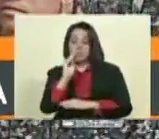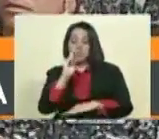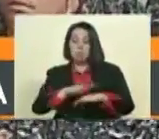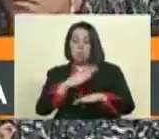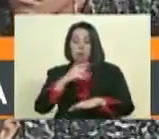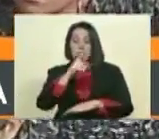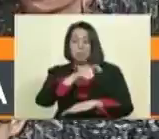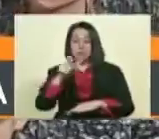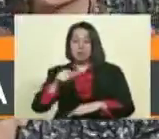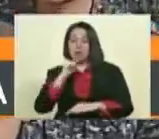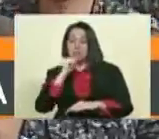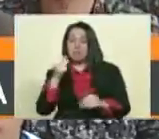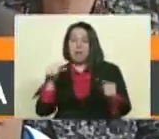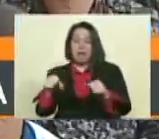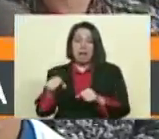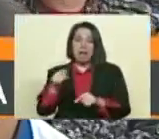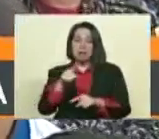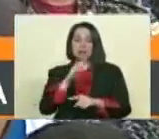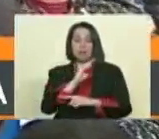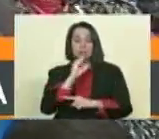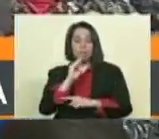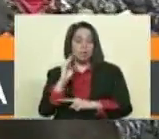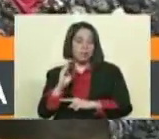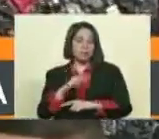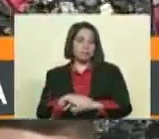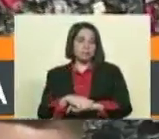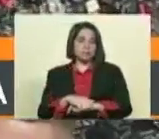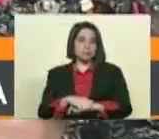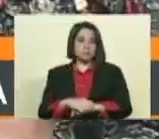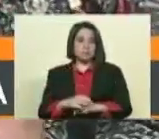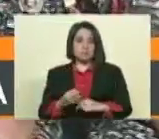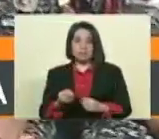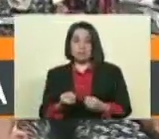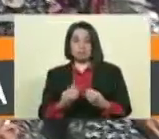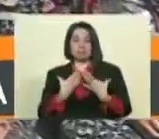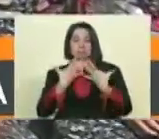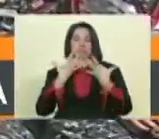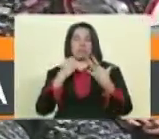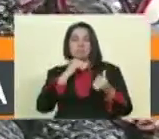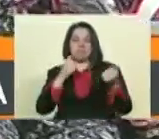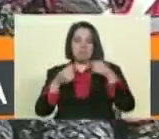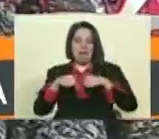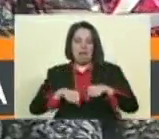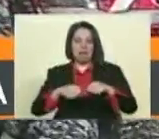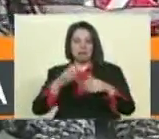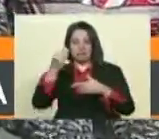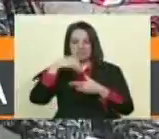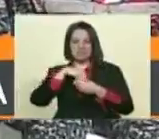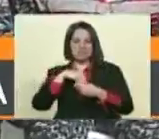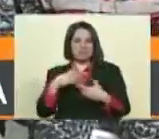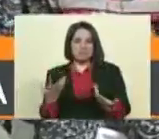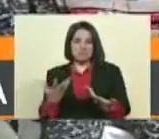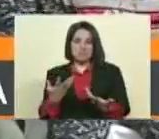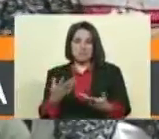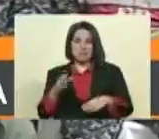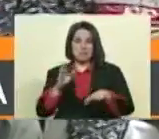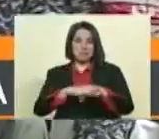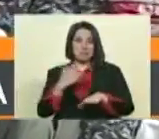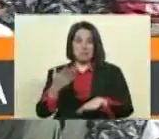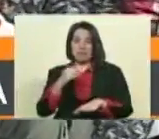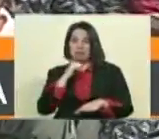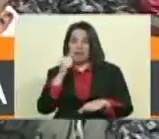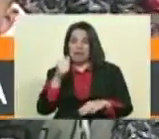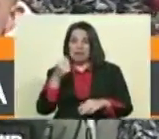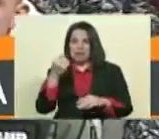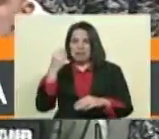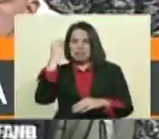maldad existe. Y se apodera de los seres humanos que tienen ambiciones, no